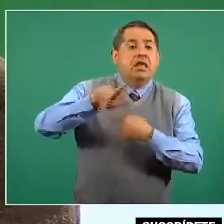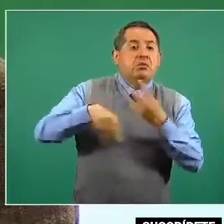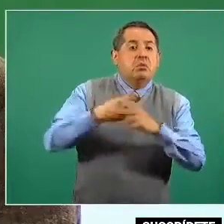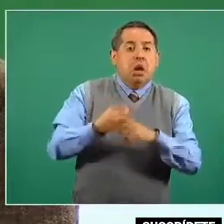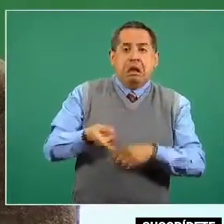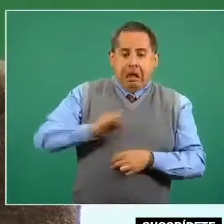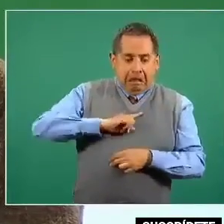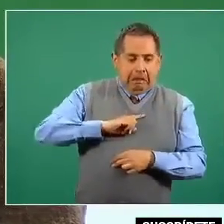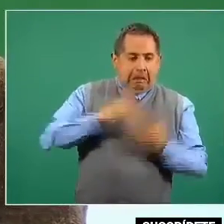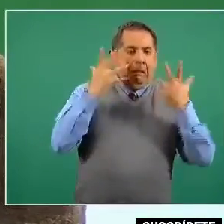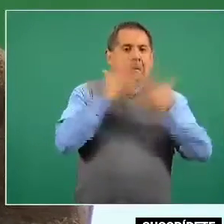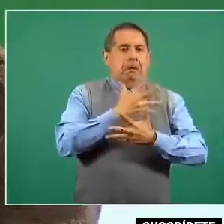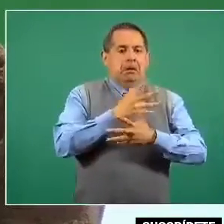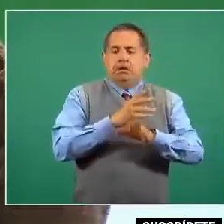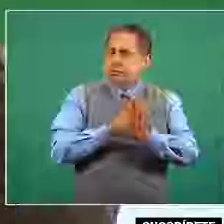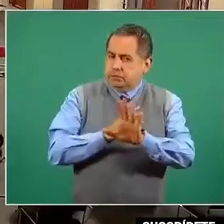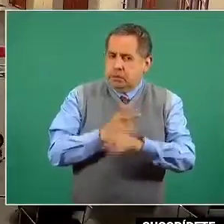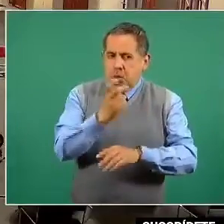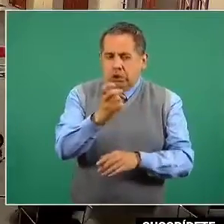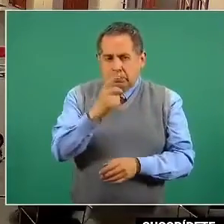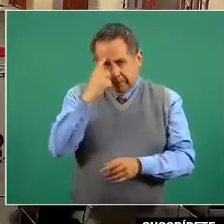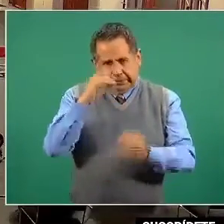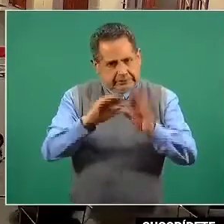esto. Por favor.